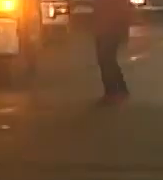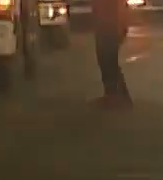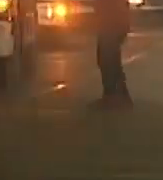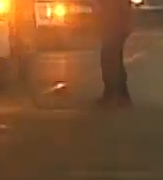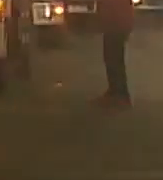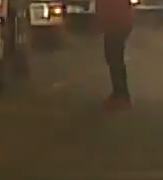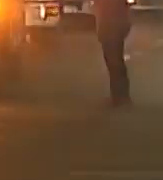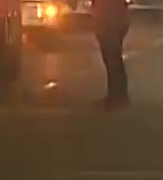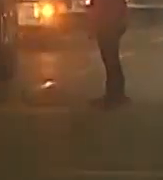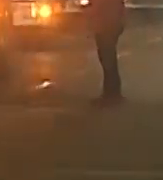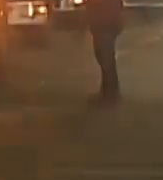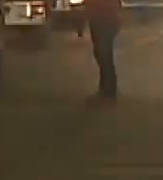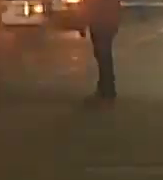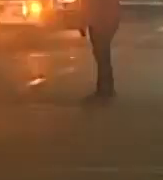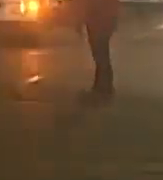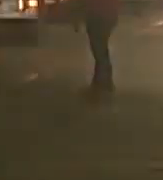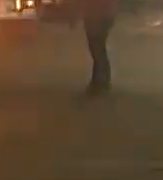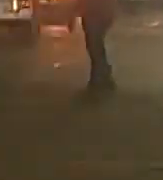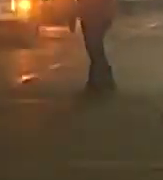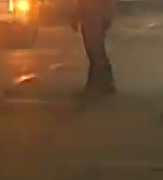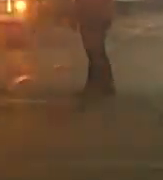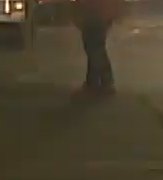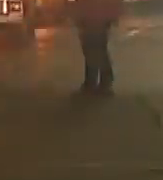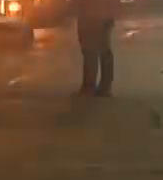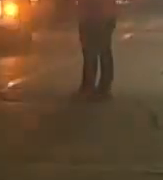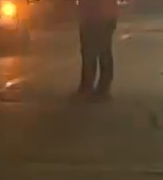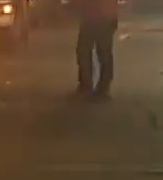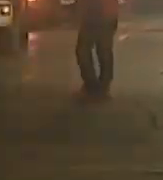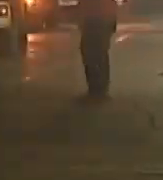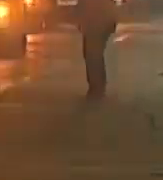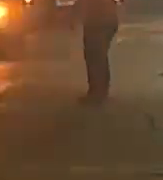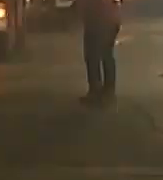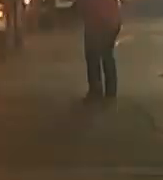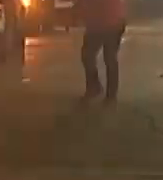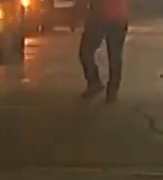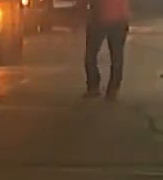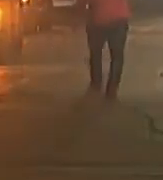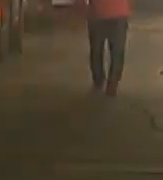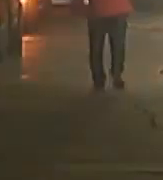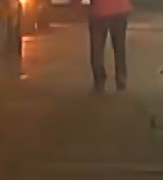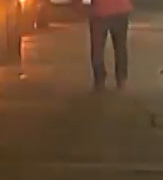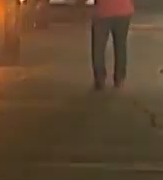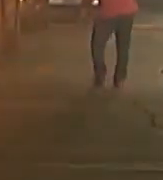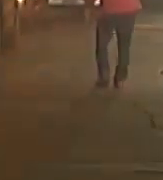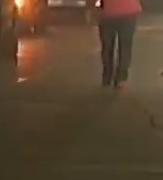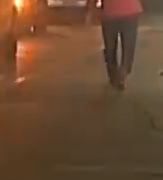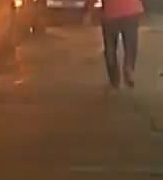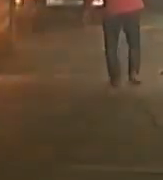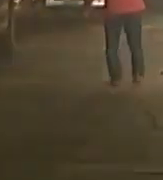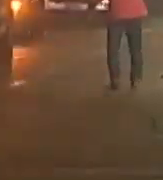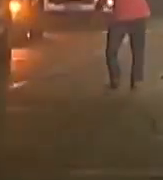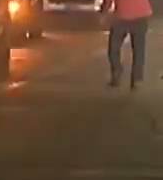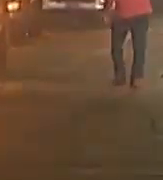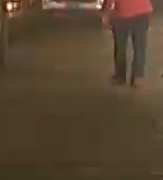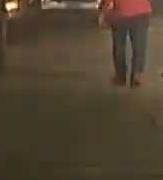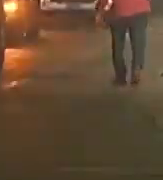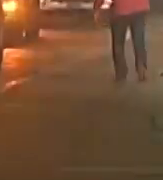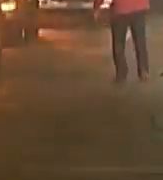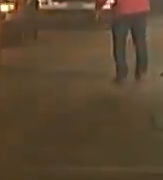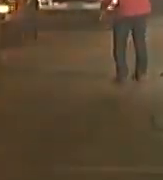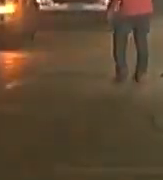del Tamacuro. Aquella que está por allá cruzando la del Tamacuro. Después viene una que va a Nueva Esparta, ¿no? Se va